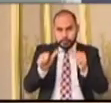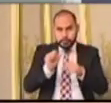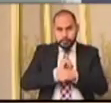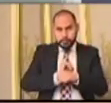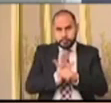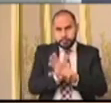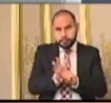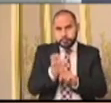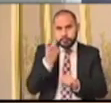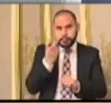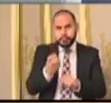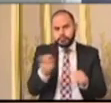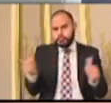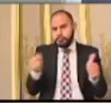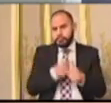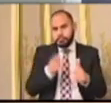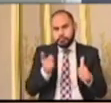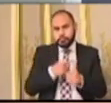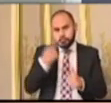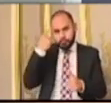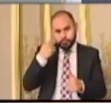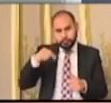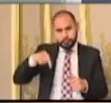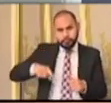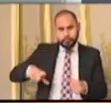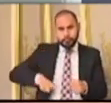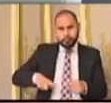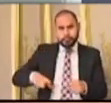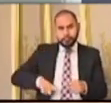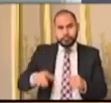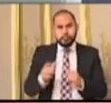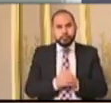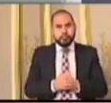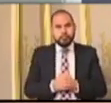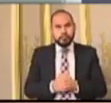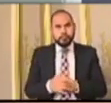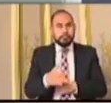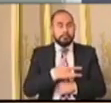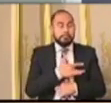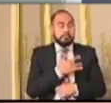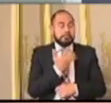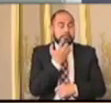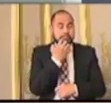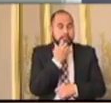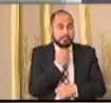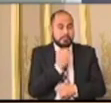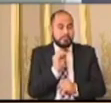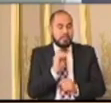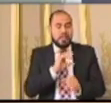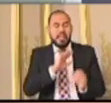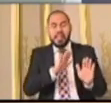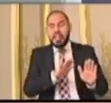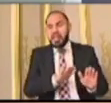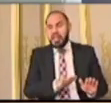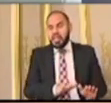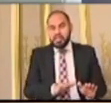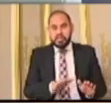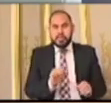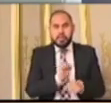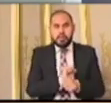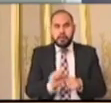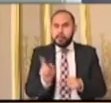ha sido una prioridad para este gobierno sin escatimar esfuerzos para ello como lo